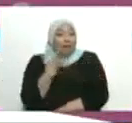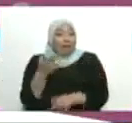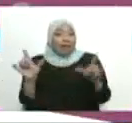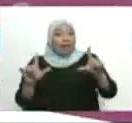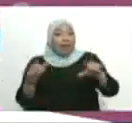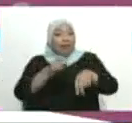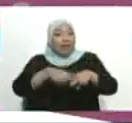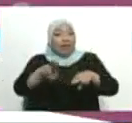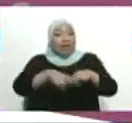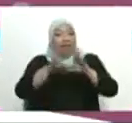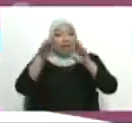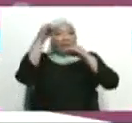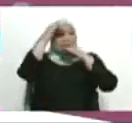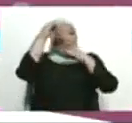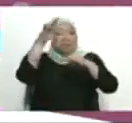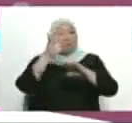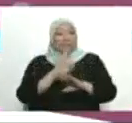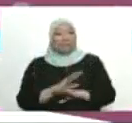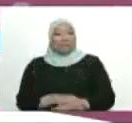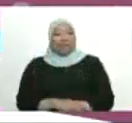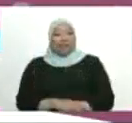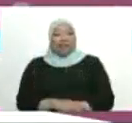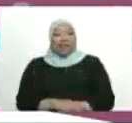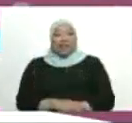Guaidó, tú lo que eres un tremendo